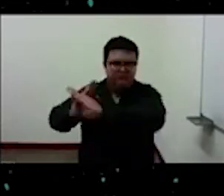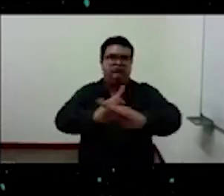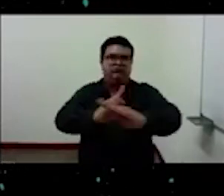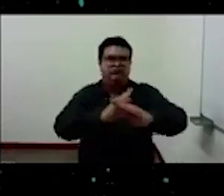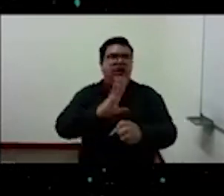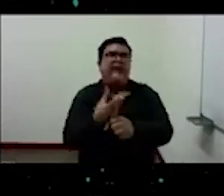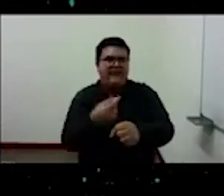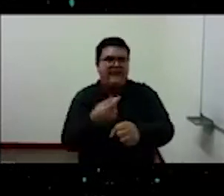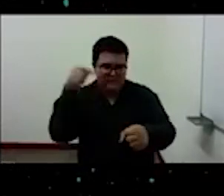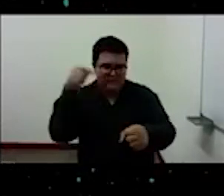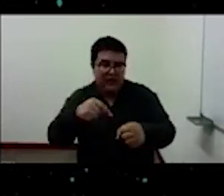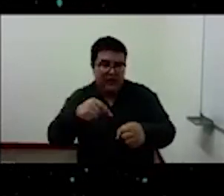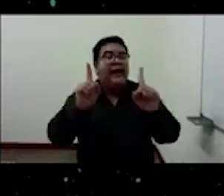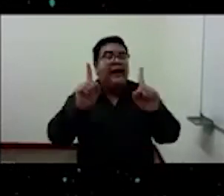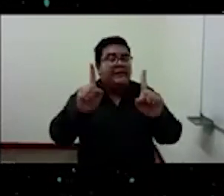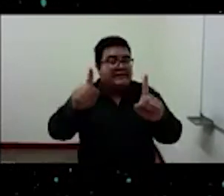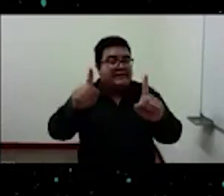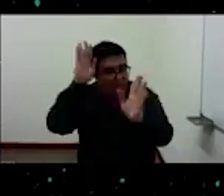nos constituyen.